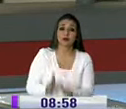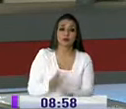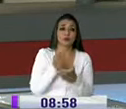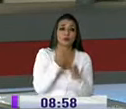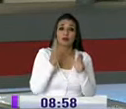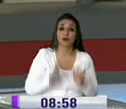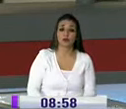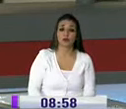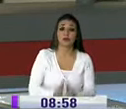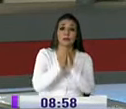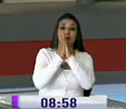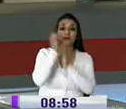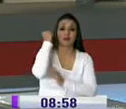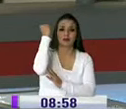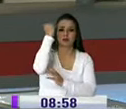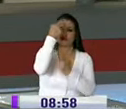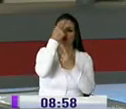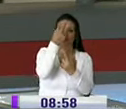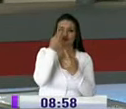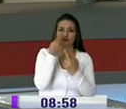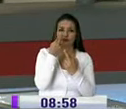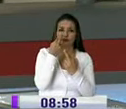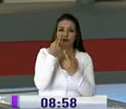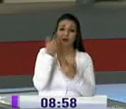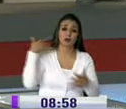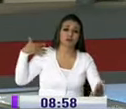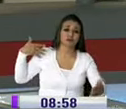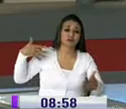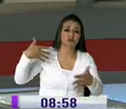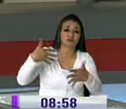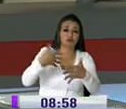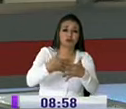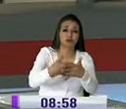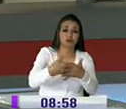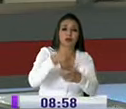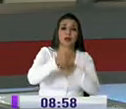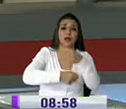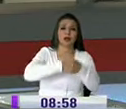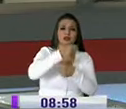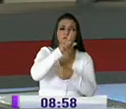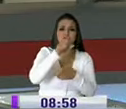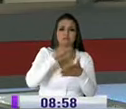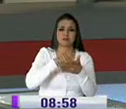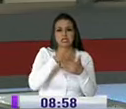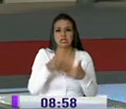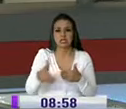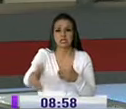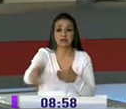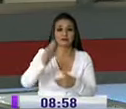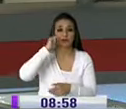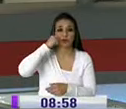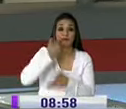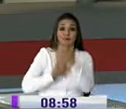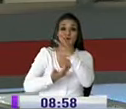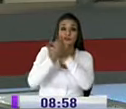los derechos laborales que se dio a lo largo del siglo XX. Así que vamos a recordar un poquito de la historia y el significado